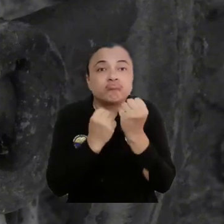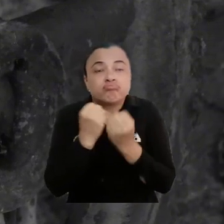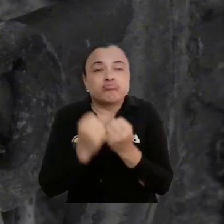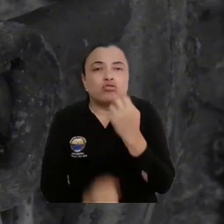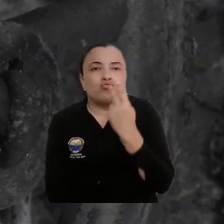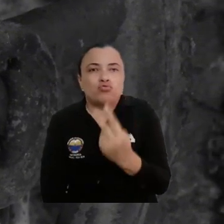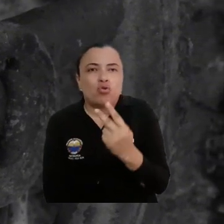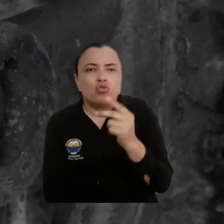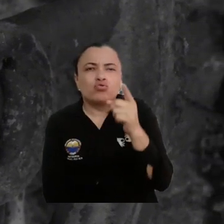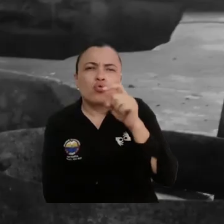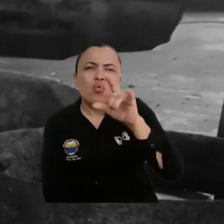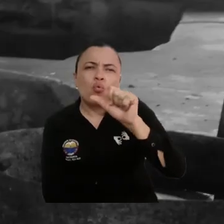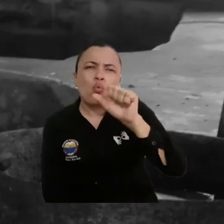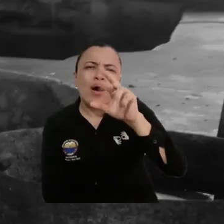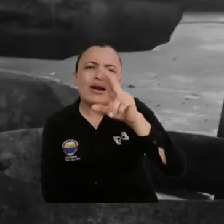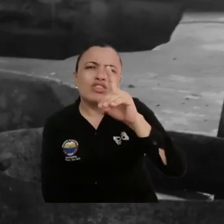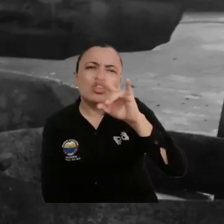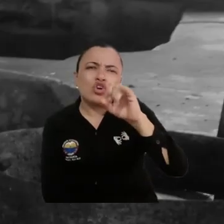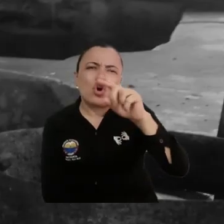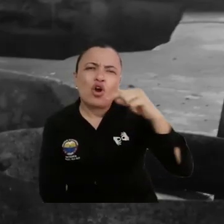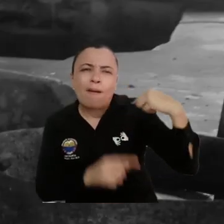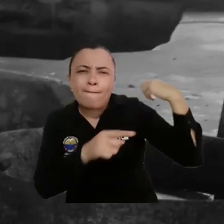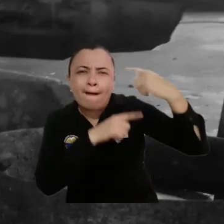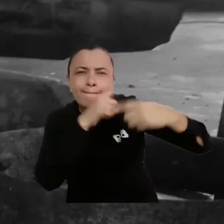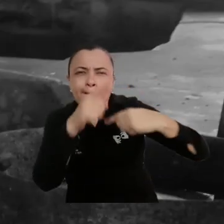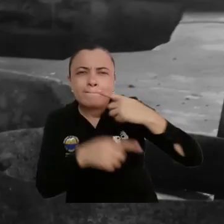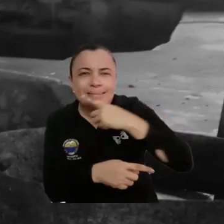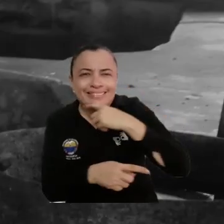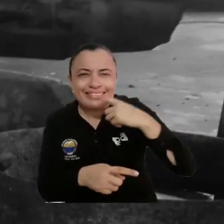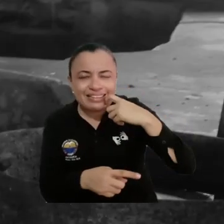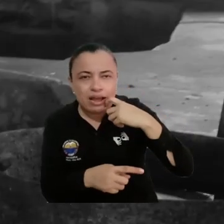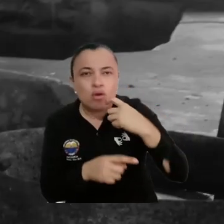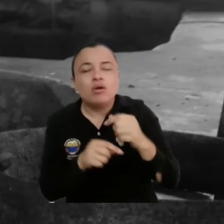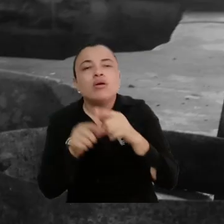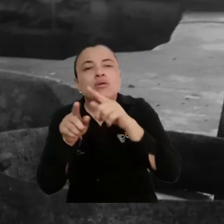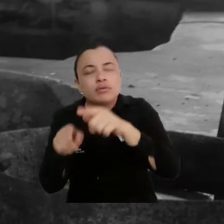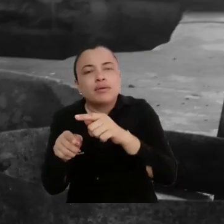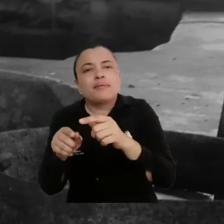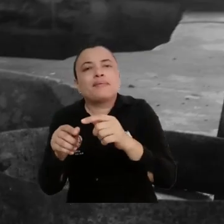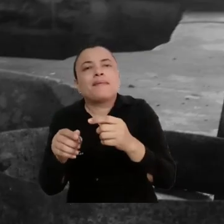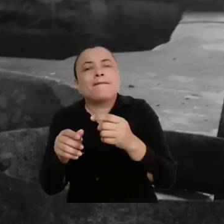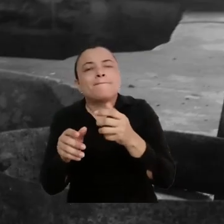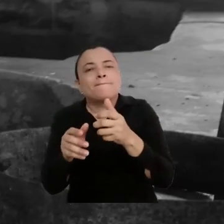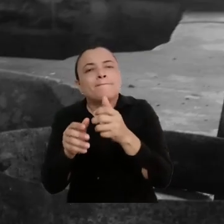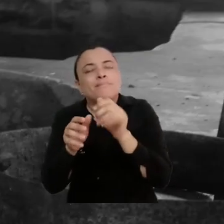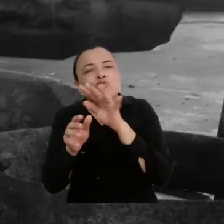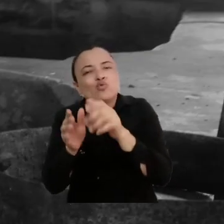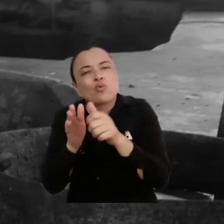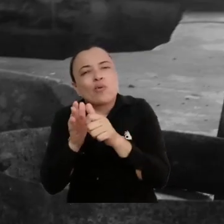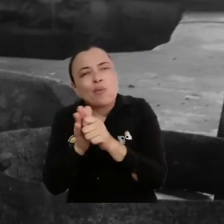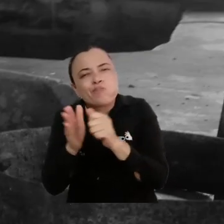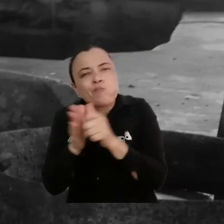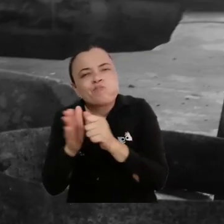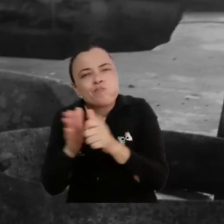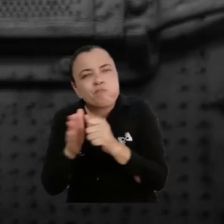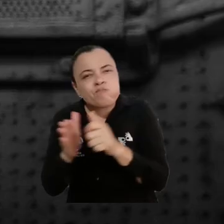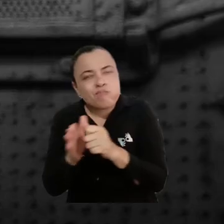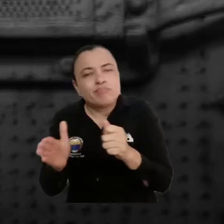funcionan. Están las máquinas expulpadoras, están las albercas de almacenamiento del café, está el canalón,